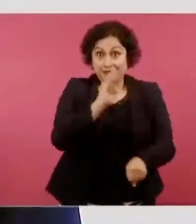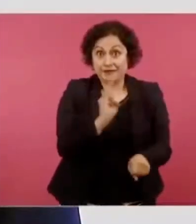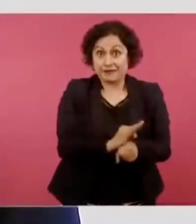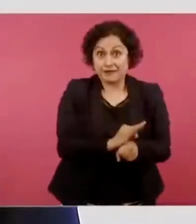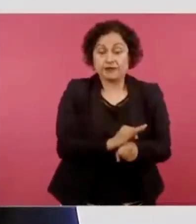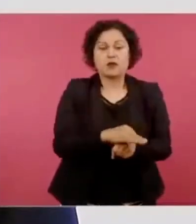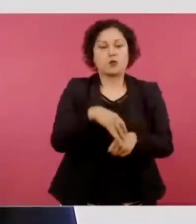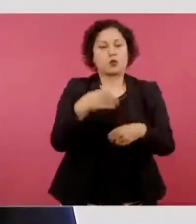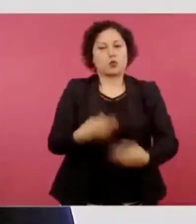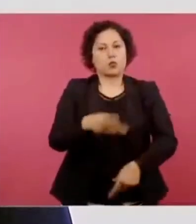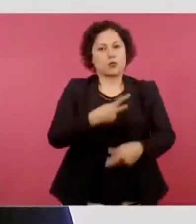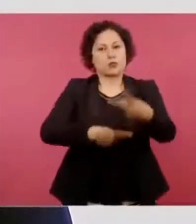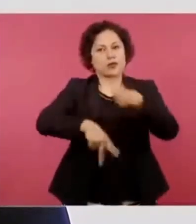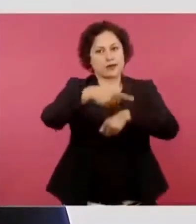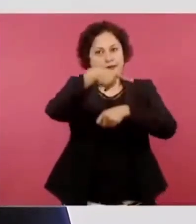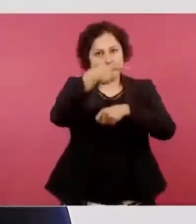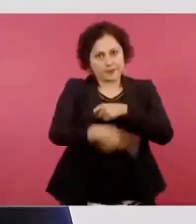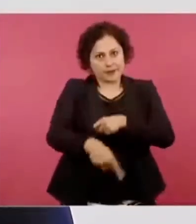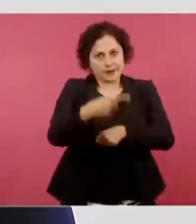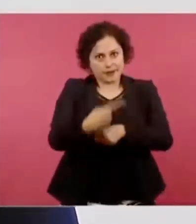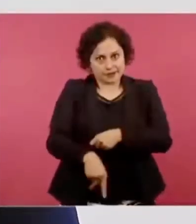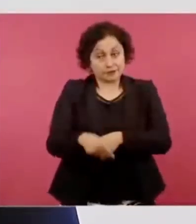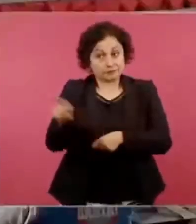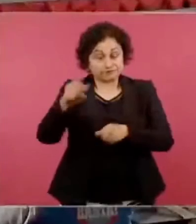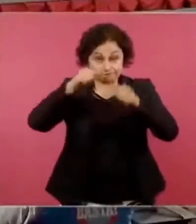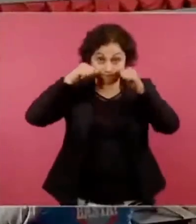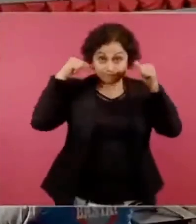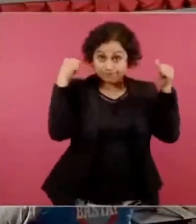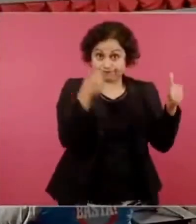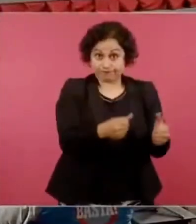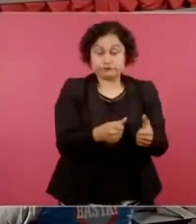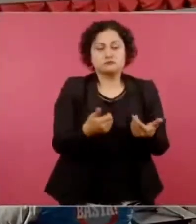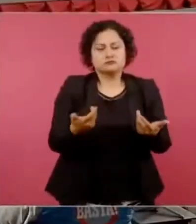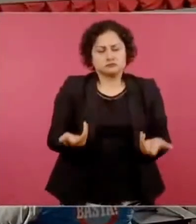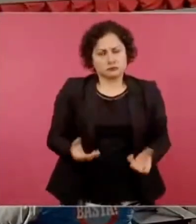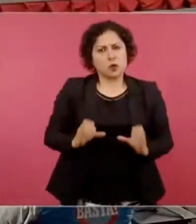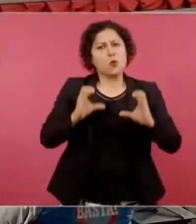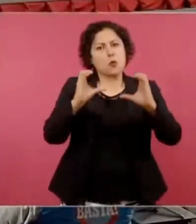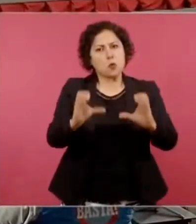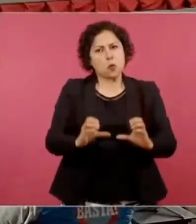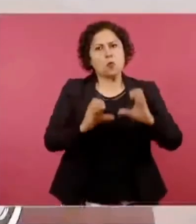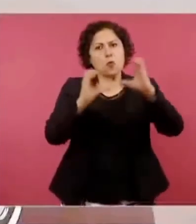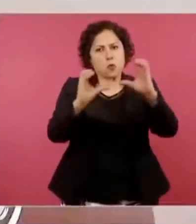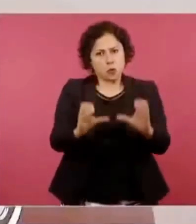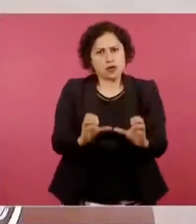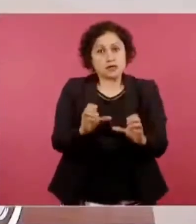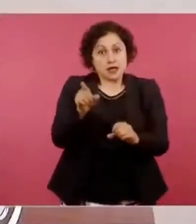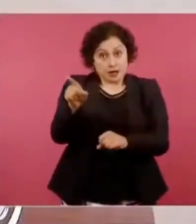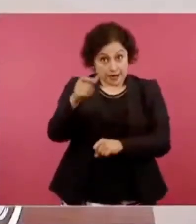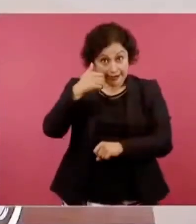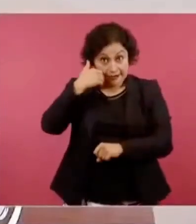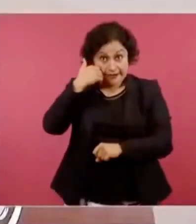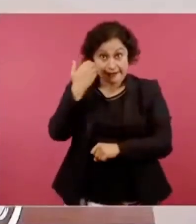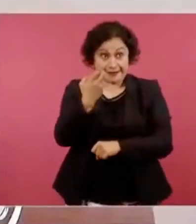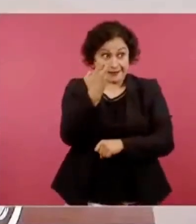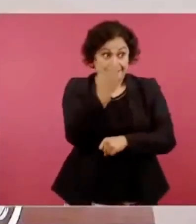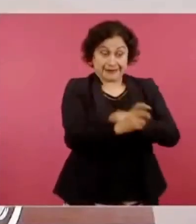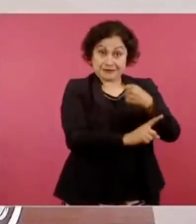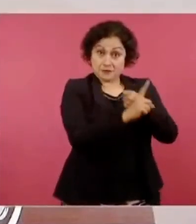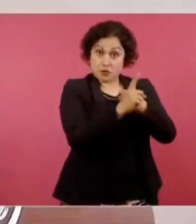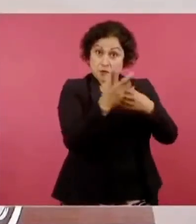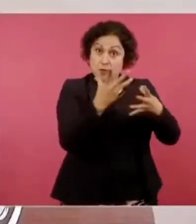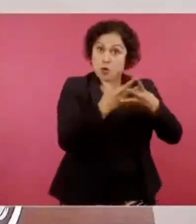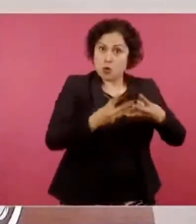circunstancias actuales y que valoren atacar mejor uno de los problemas de fondo, que es